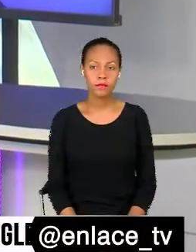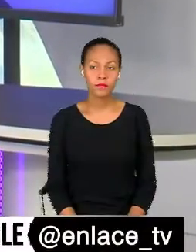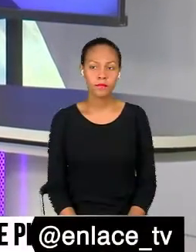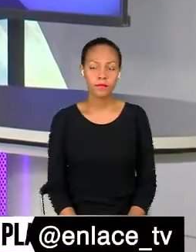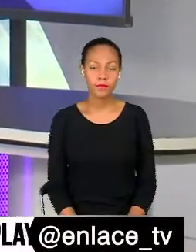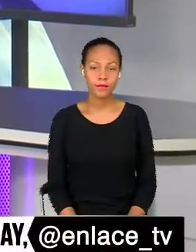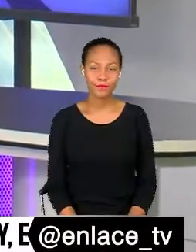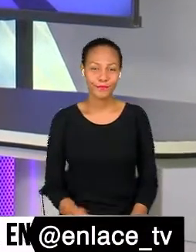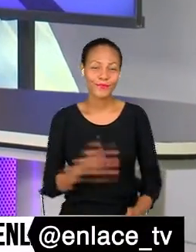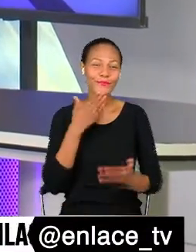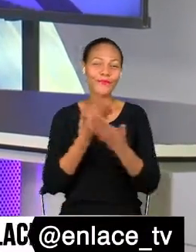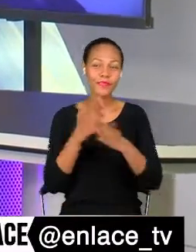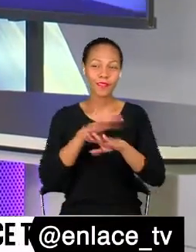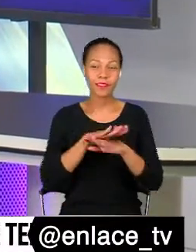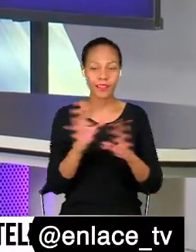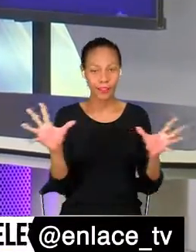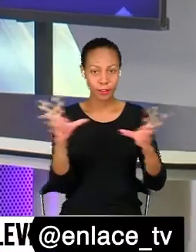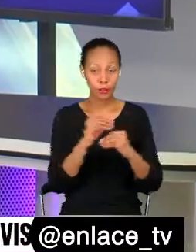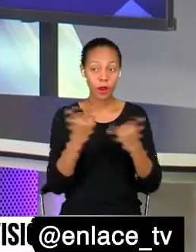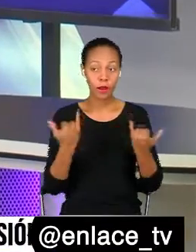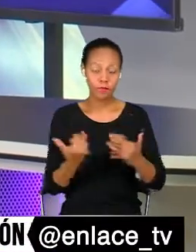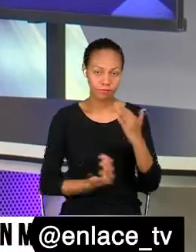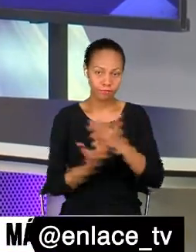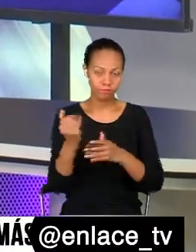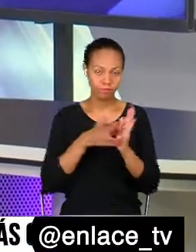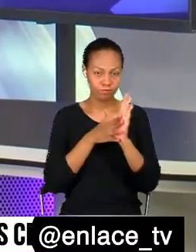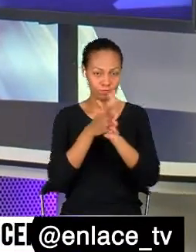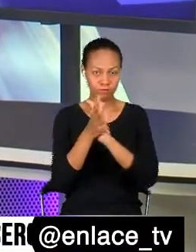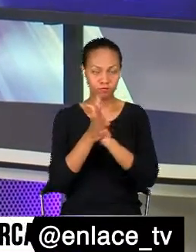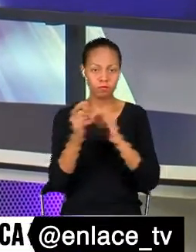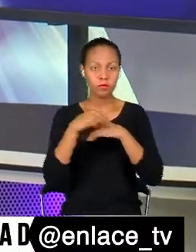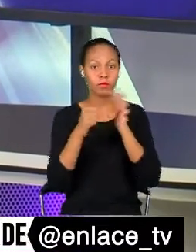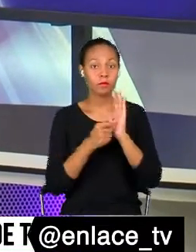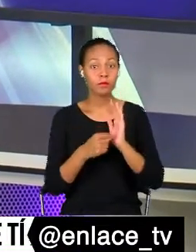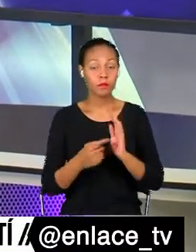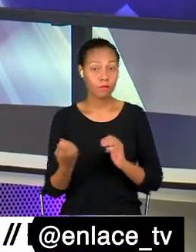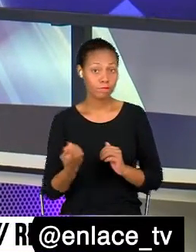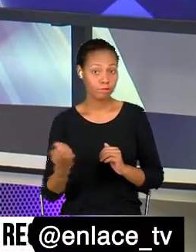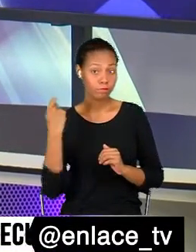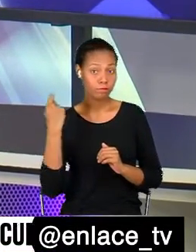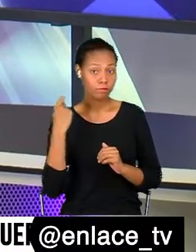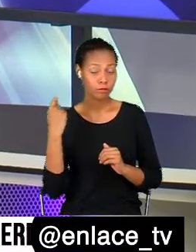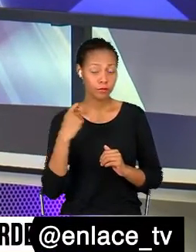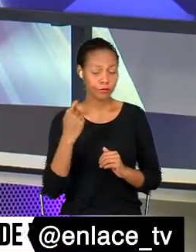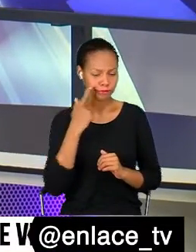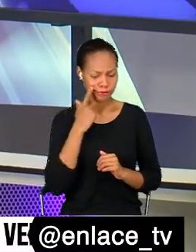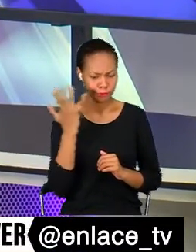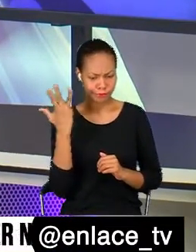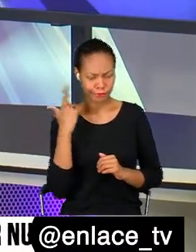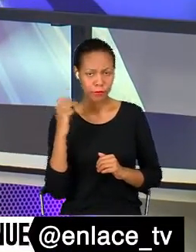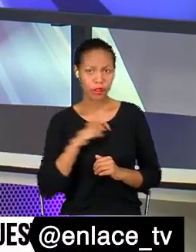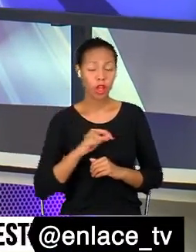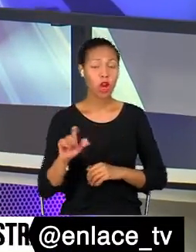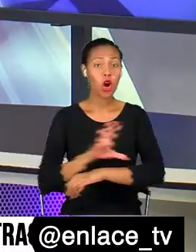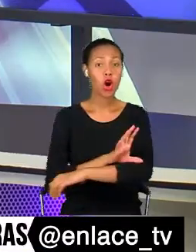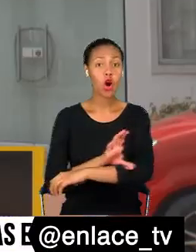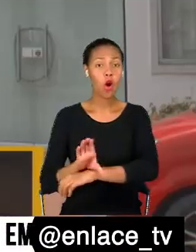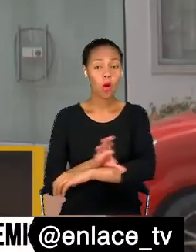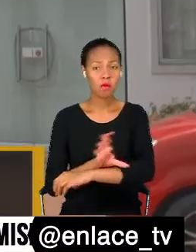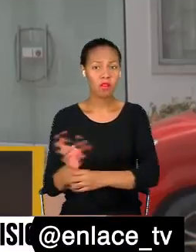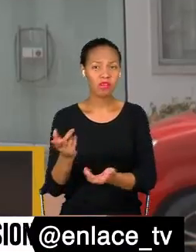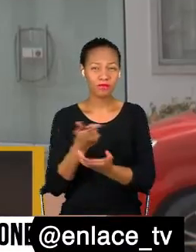Muy buenas tardes, iniciamos con el desarrollo de nuestra información. En las últimas horas se conoció del hurto de computadores y documentos